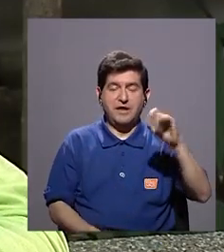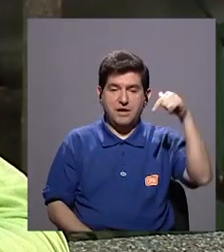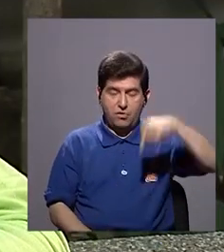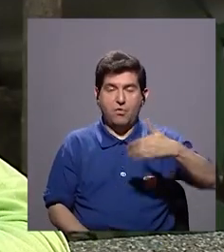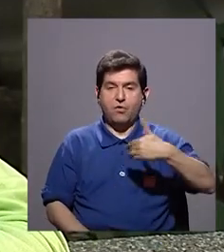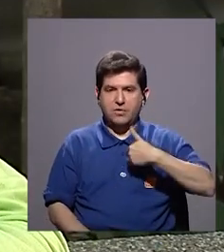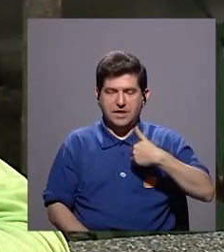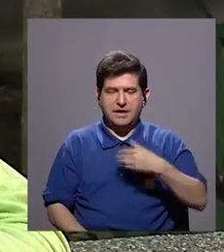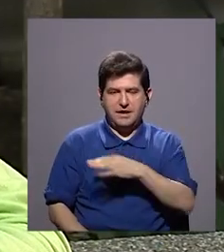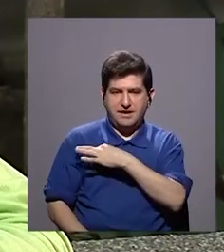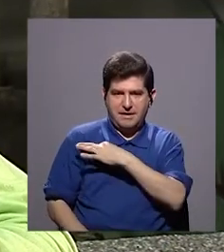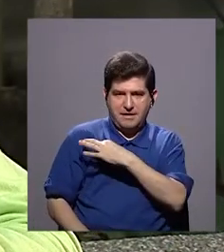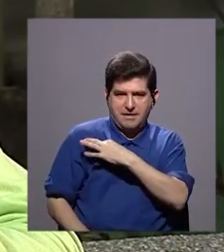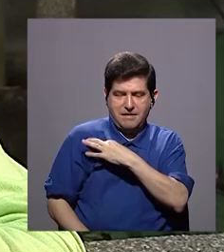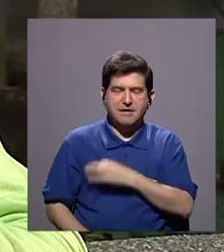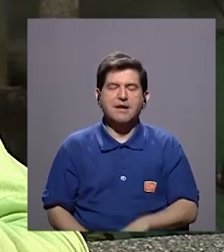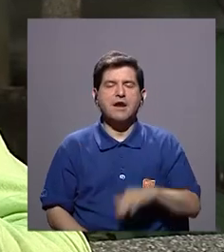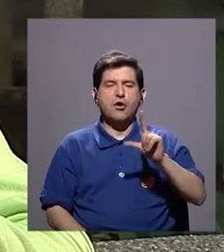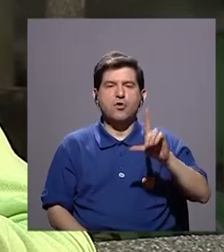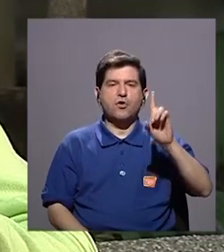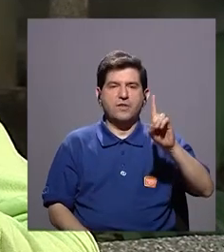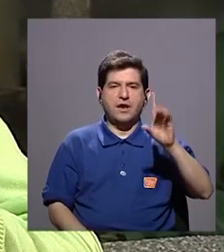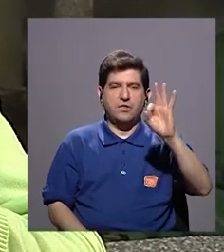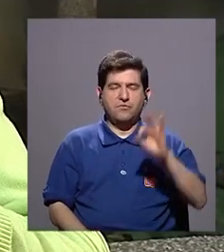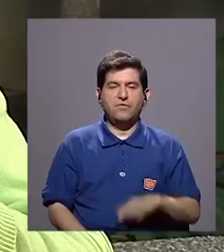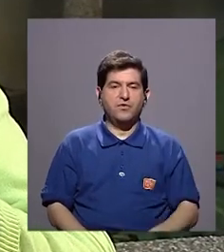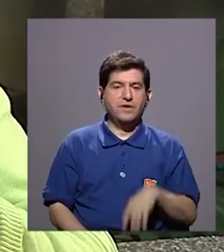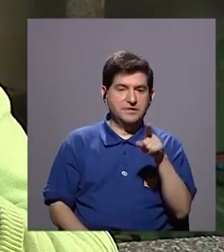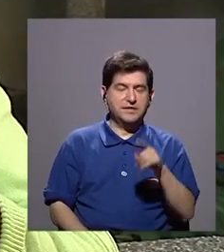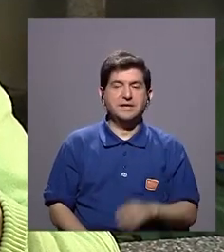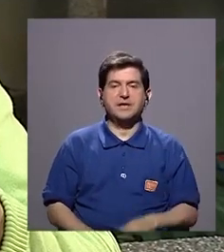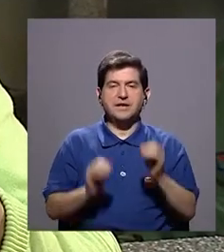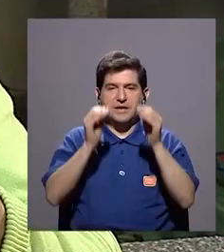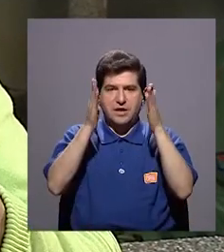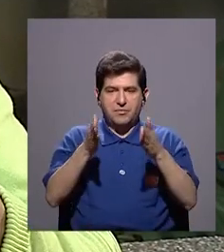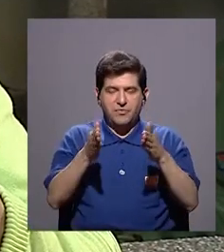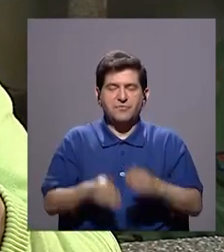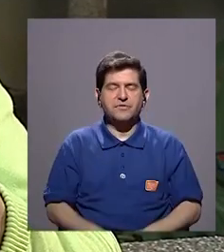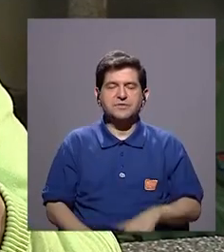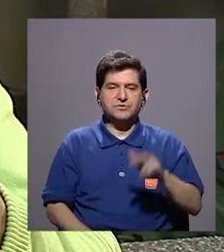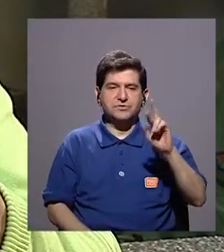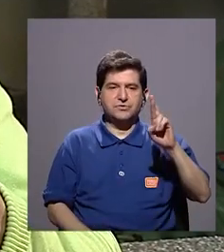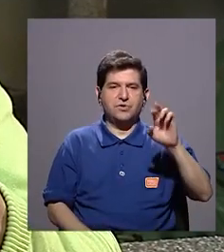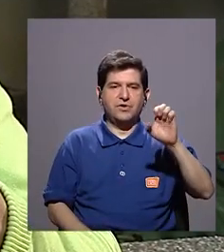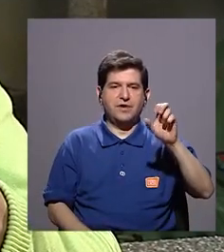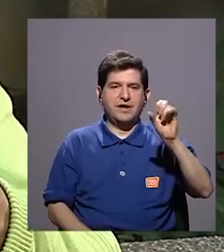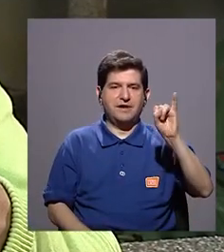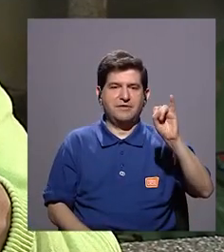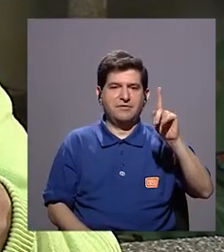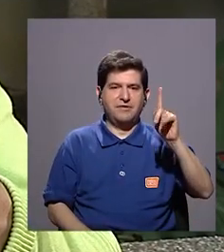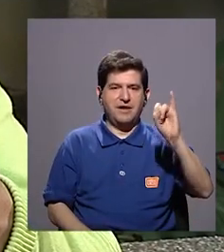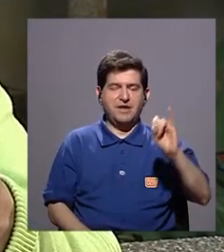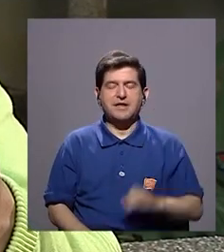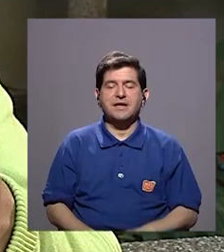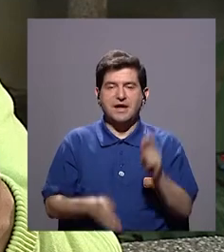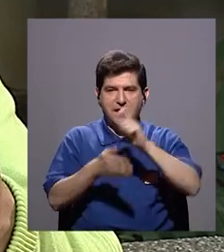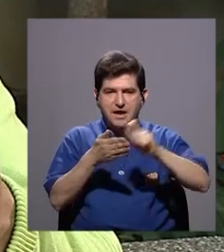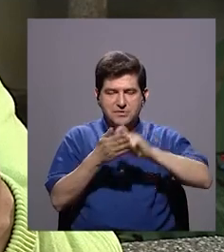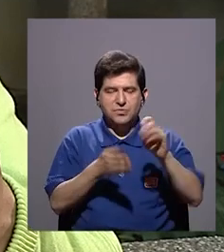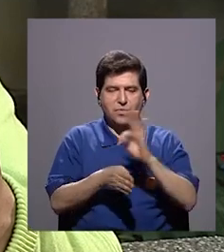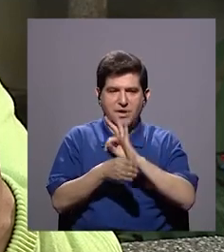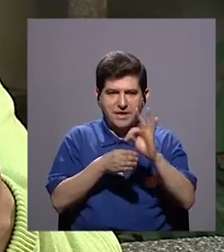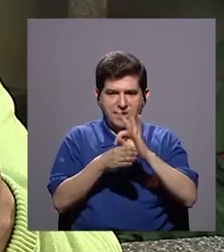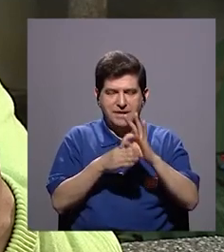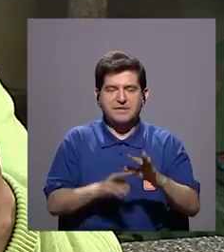tenemos el agrado de contar con la invitada Leonor Delgado Flores, quien ella es Reiki Master de la Escuela de Terapias Alternativas